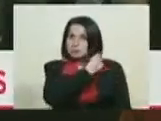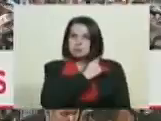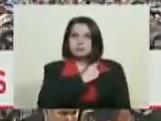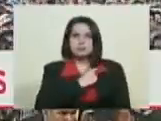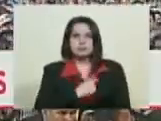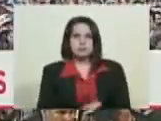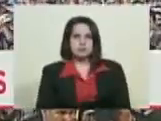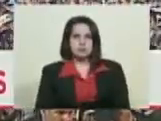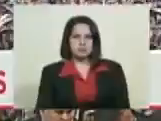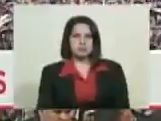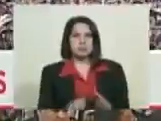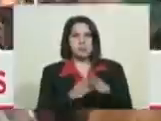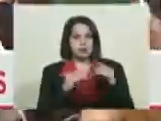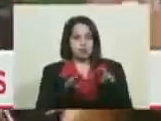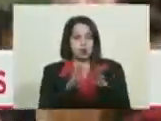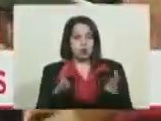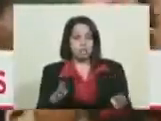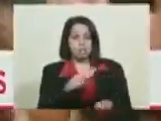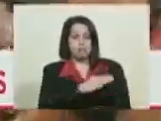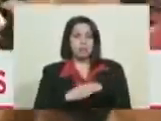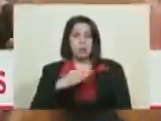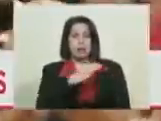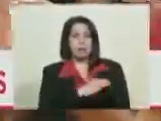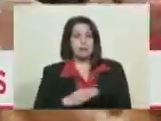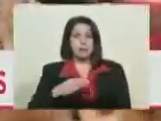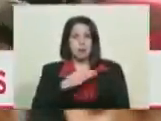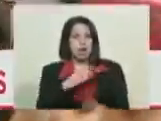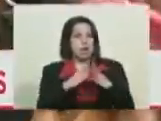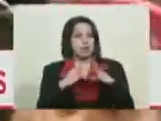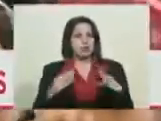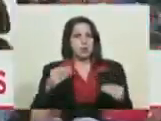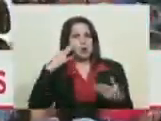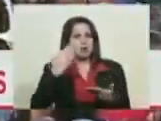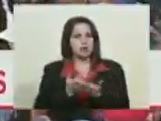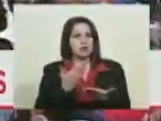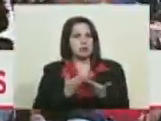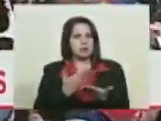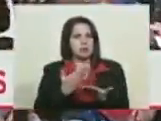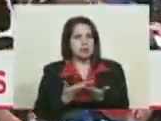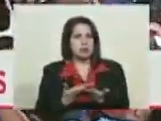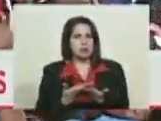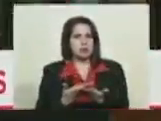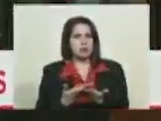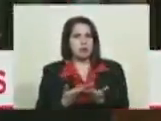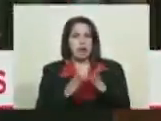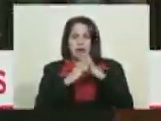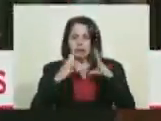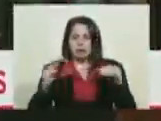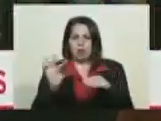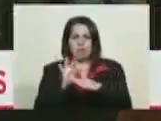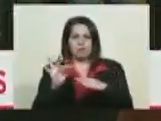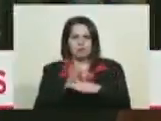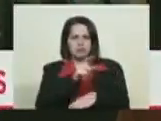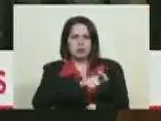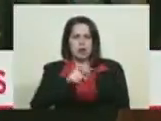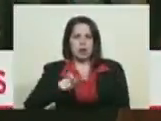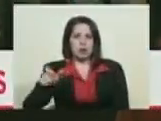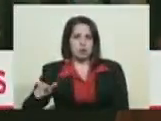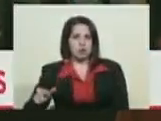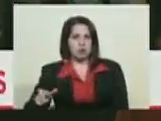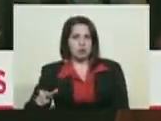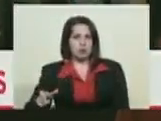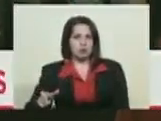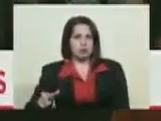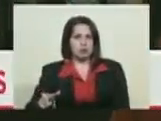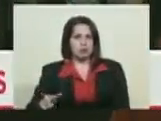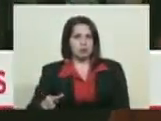los miembros de mesa, a todos los testigos, a todos los funcionarios,